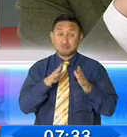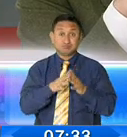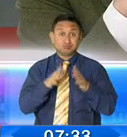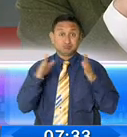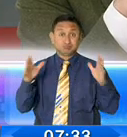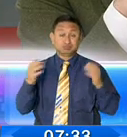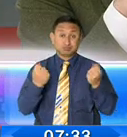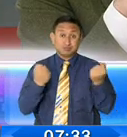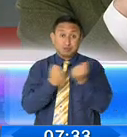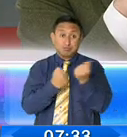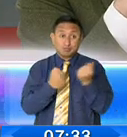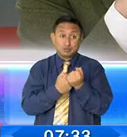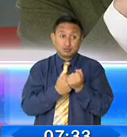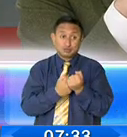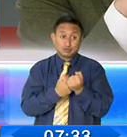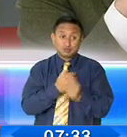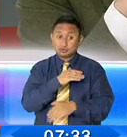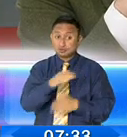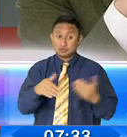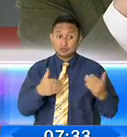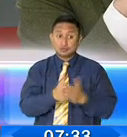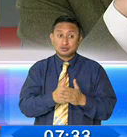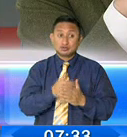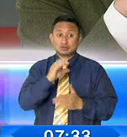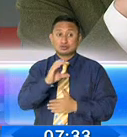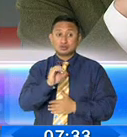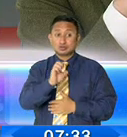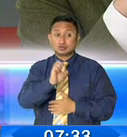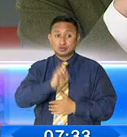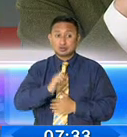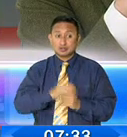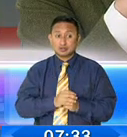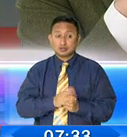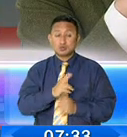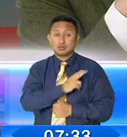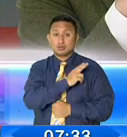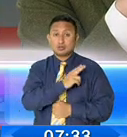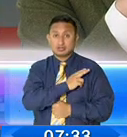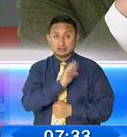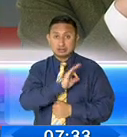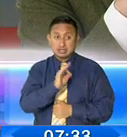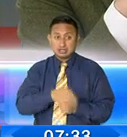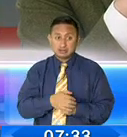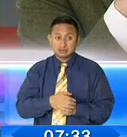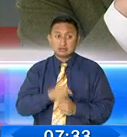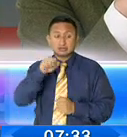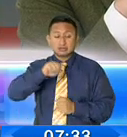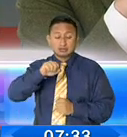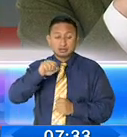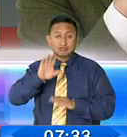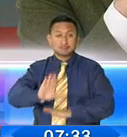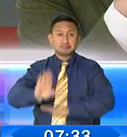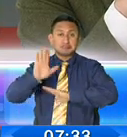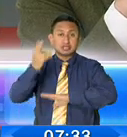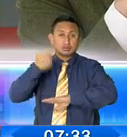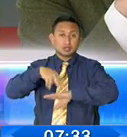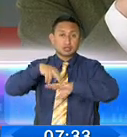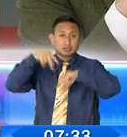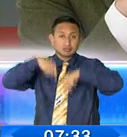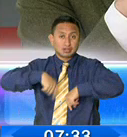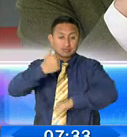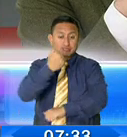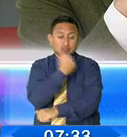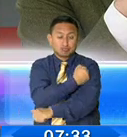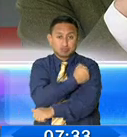colaboración con todos los COEs, no vemos colaboración con las universidades. Se debe hacer un pacto nacional para la vacunación masiva, si